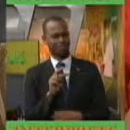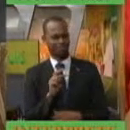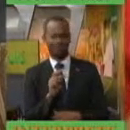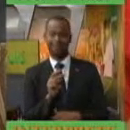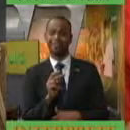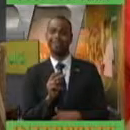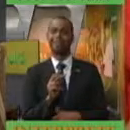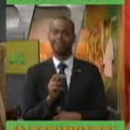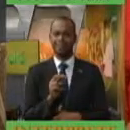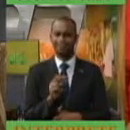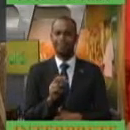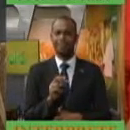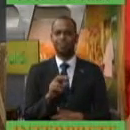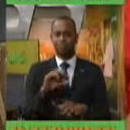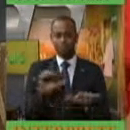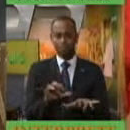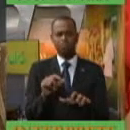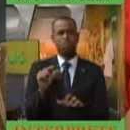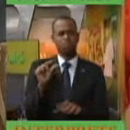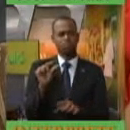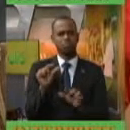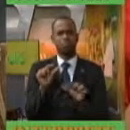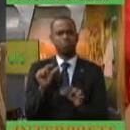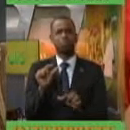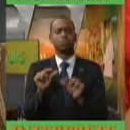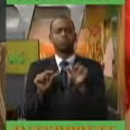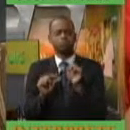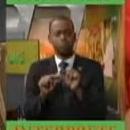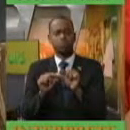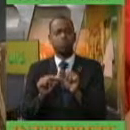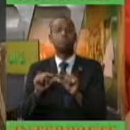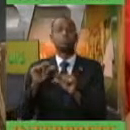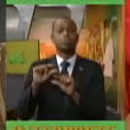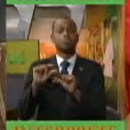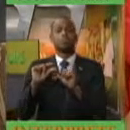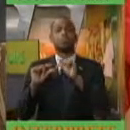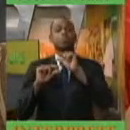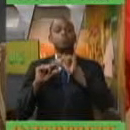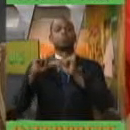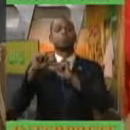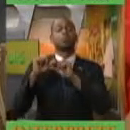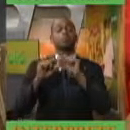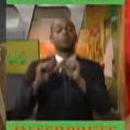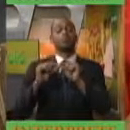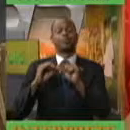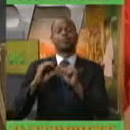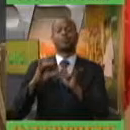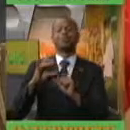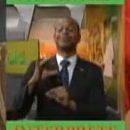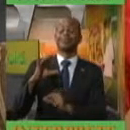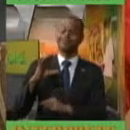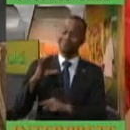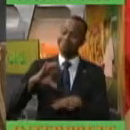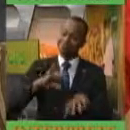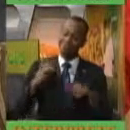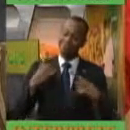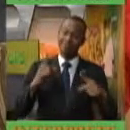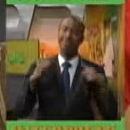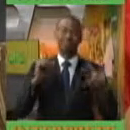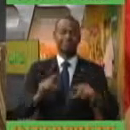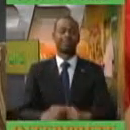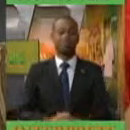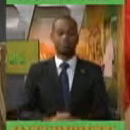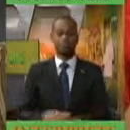mejor son pequeñas acciones que uno va haciendo en el territorio, pero que en las personas se logra muchísimo. Ahora en este